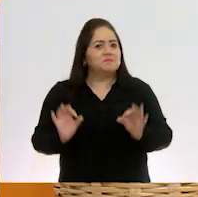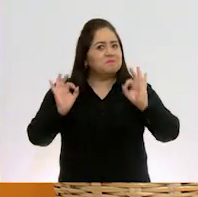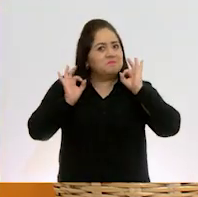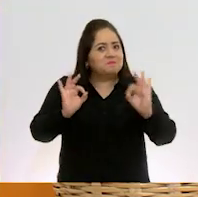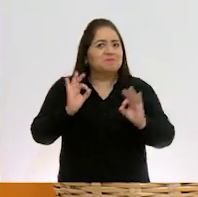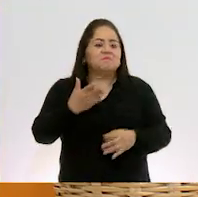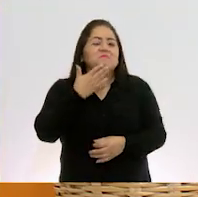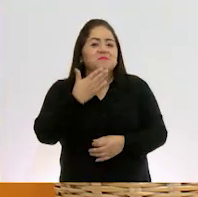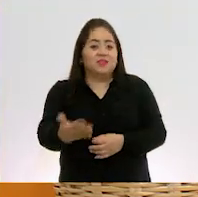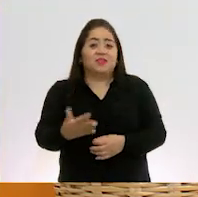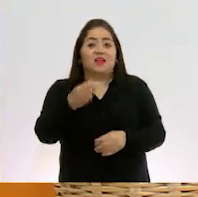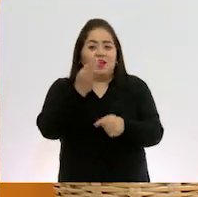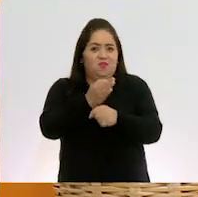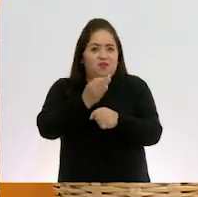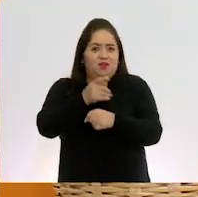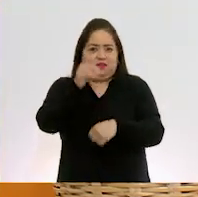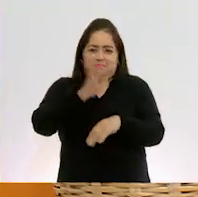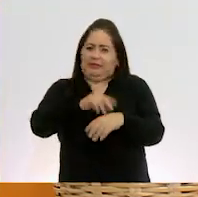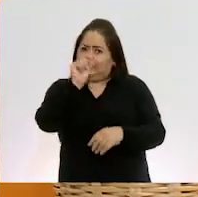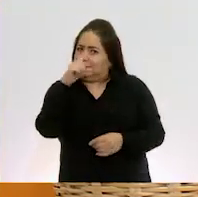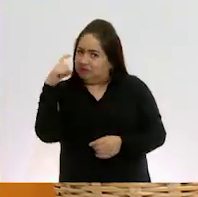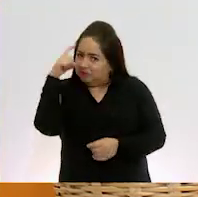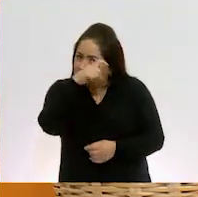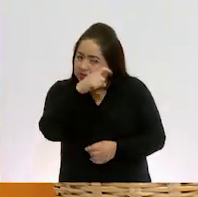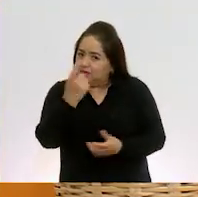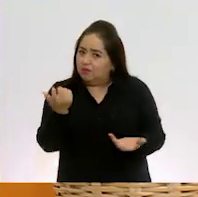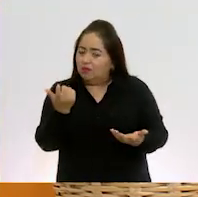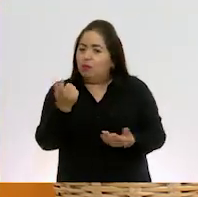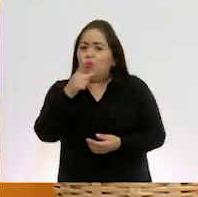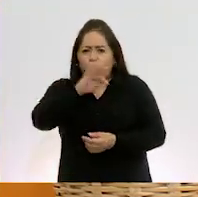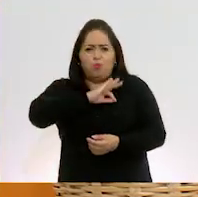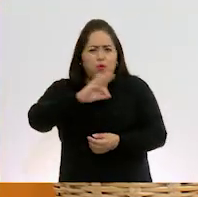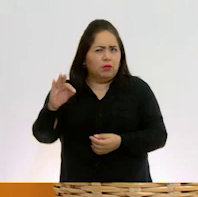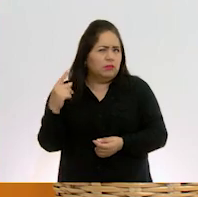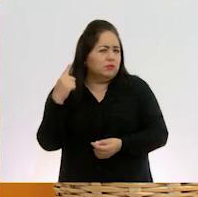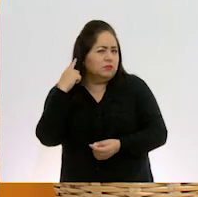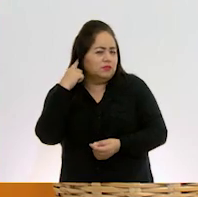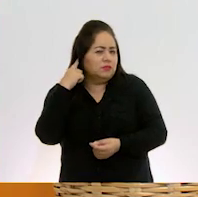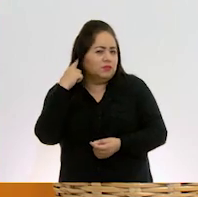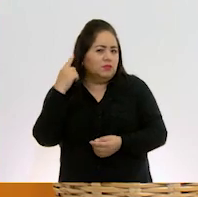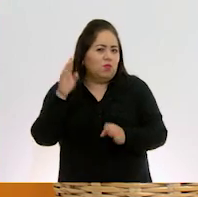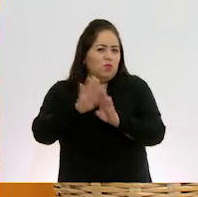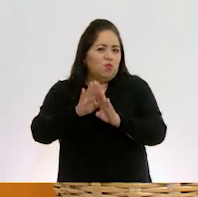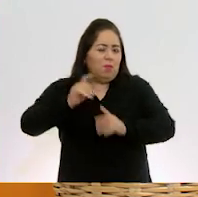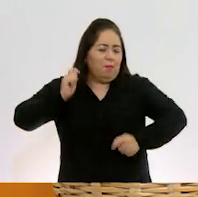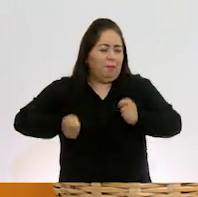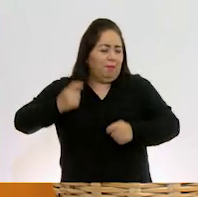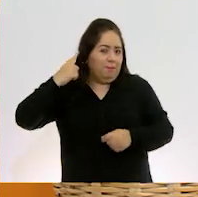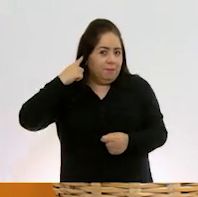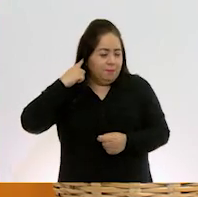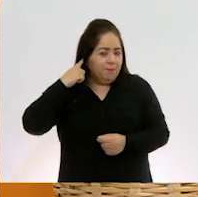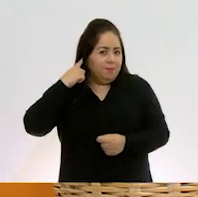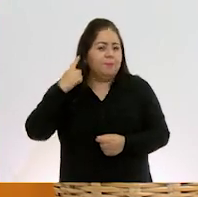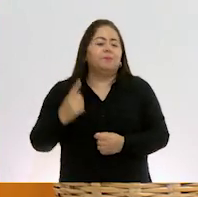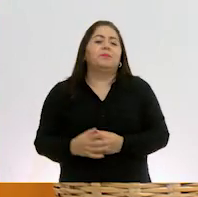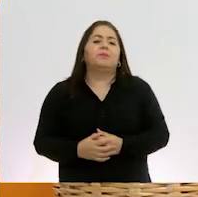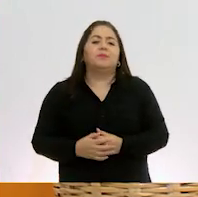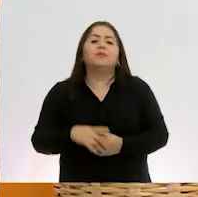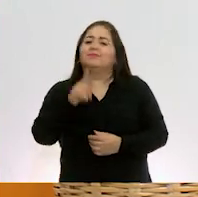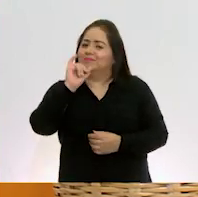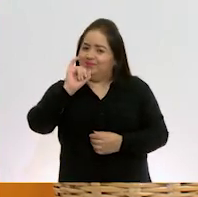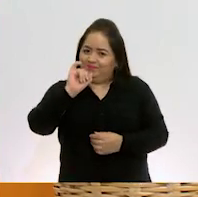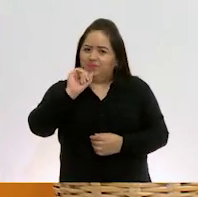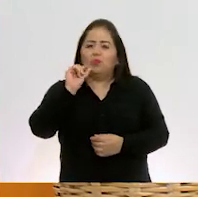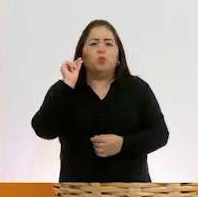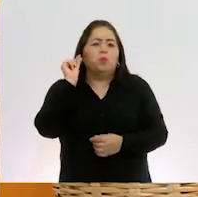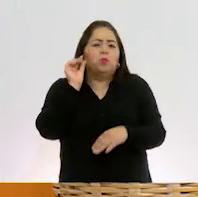¡Perfecto! ¿Esta ocasión te costó más trabajo? ¿Pudiste percibir el sonido del tambor? Sí,